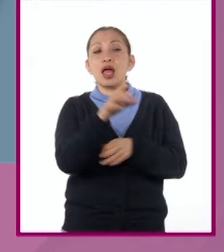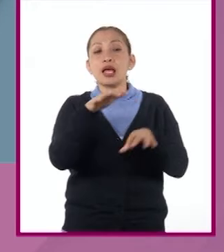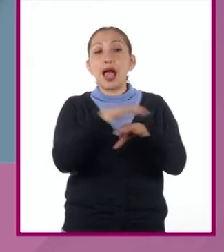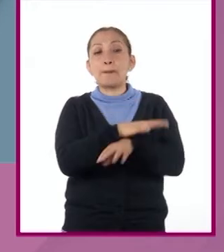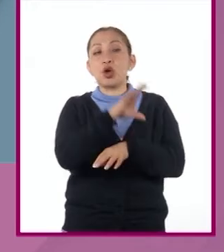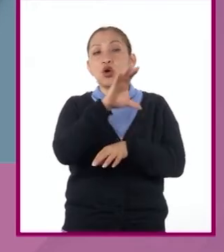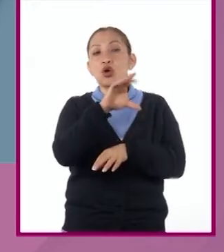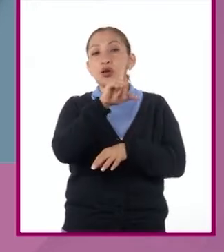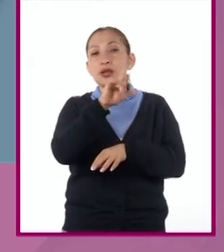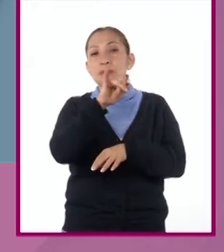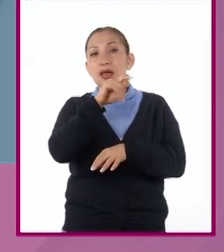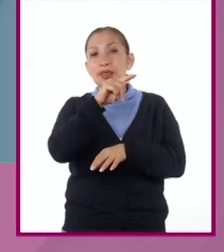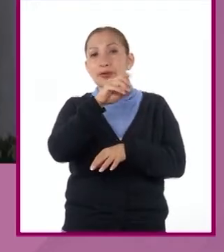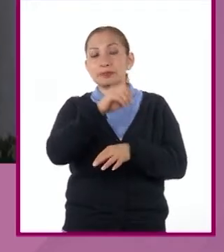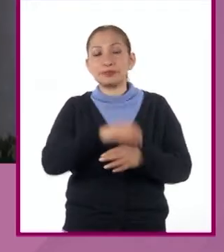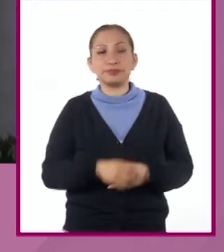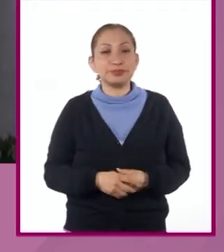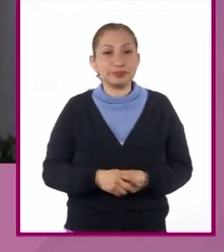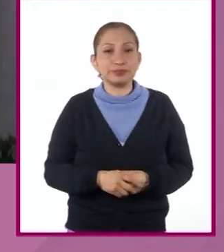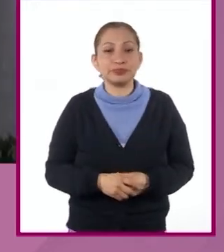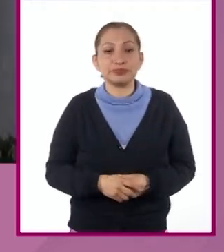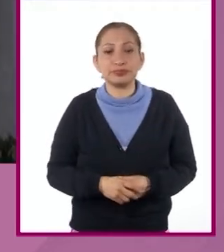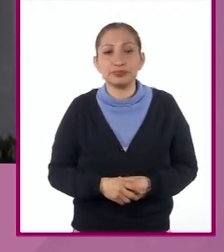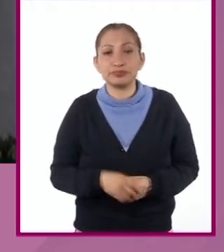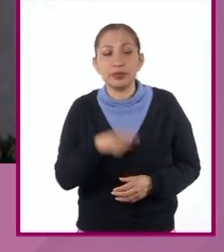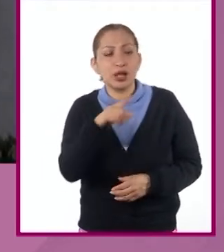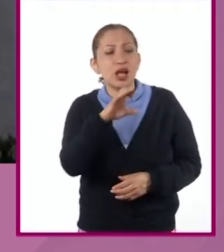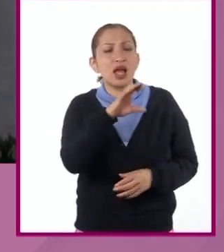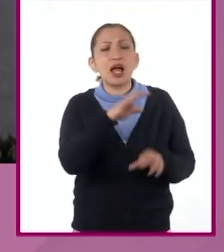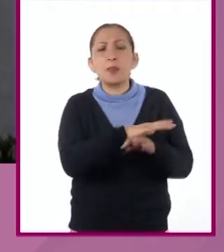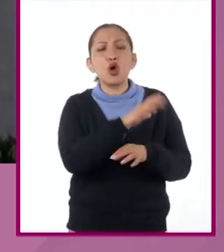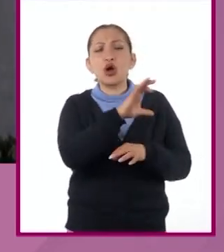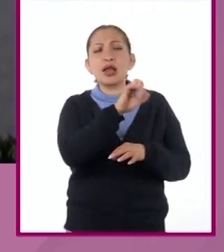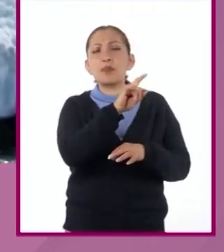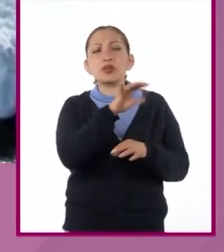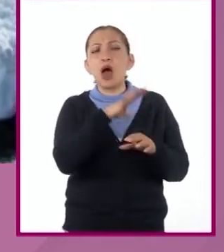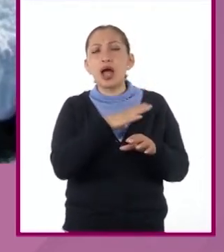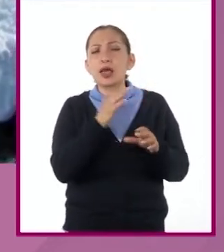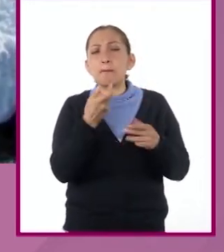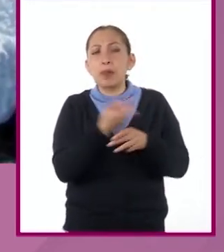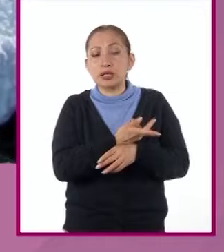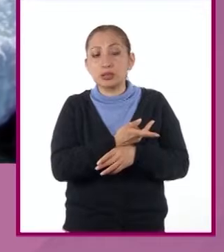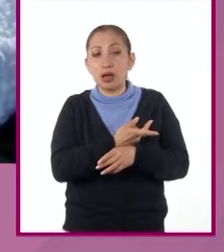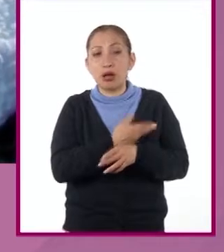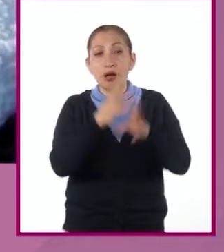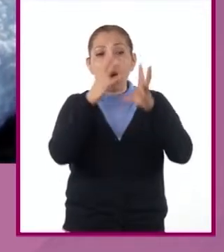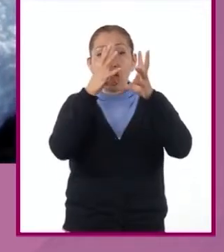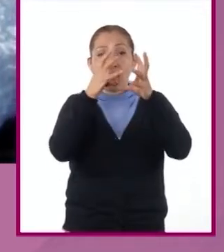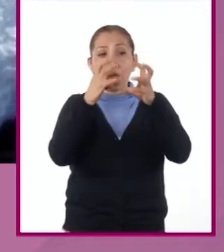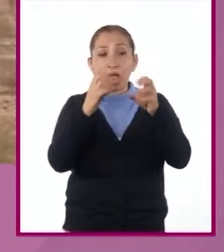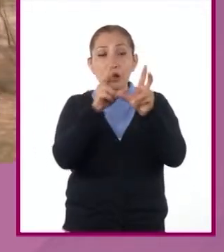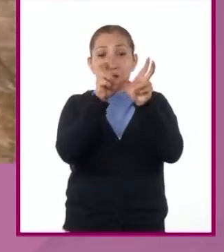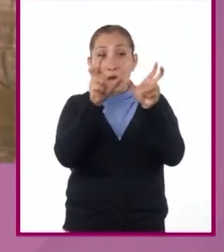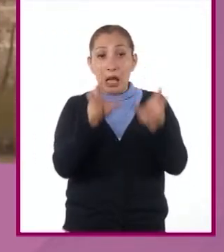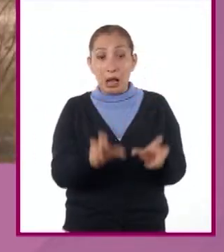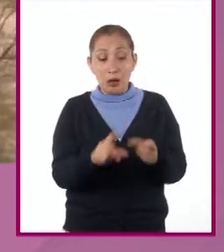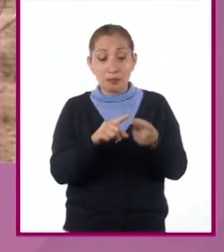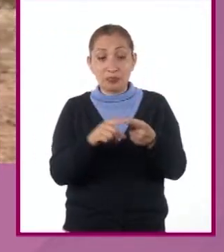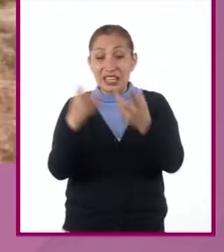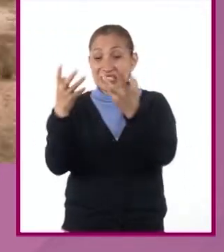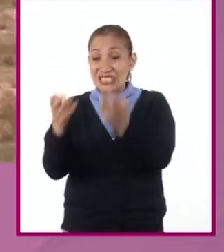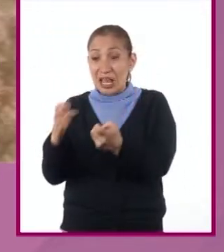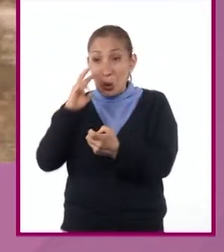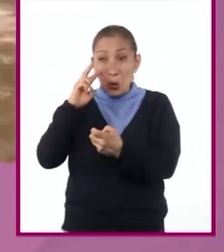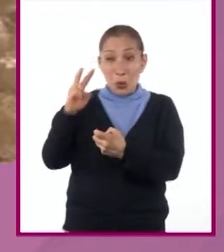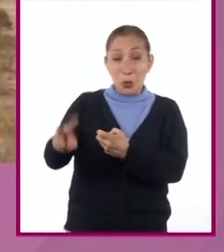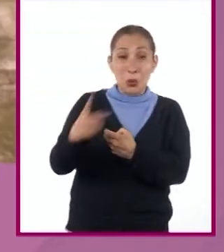cambio climático. Entre los efectos del cambio climático está el derretimiento de los glaciares, las sequías